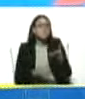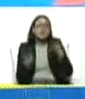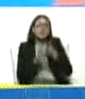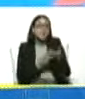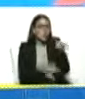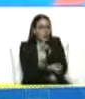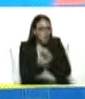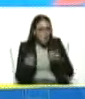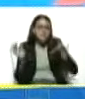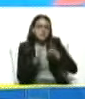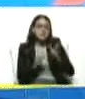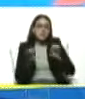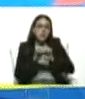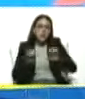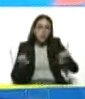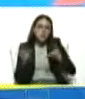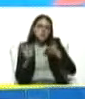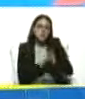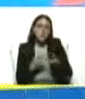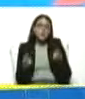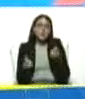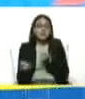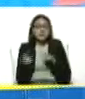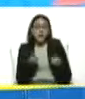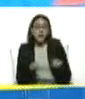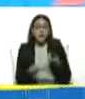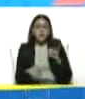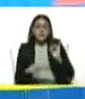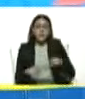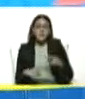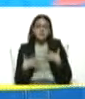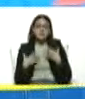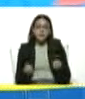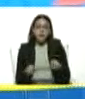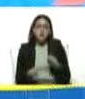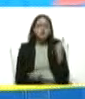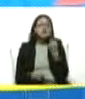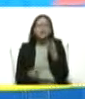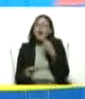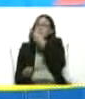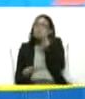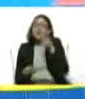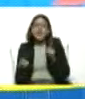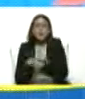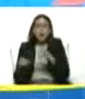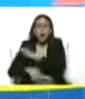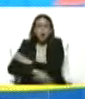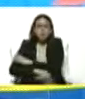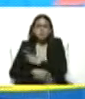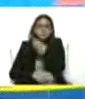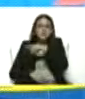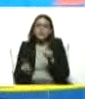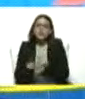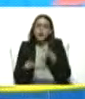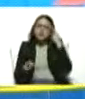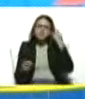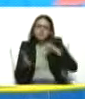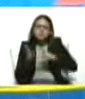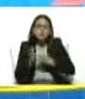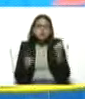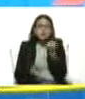económicos, no un crecimiento especulativo financiero de papeles, como pasa en otros lugares,